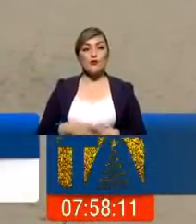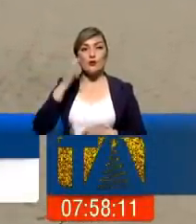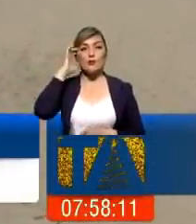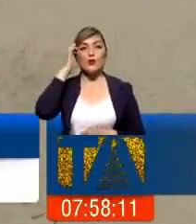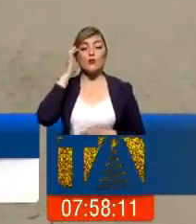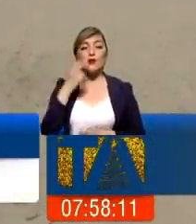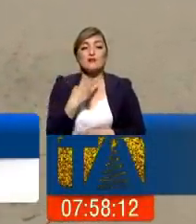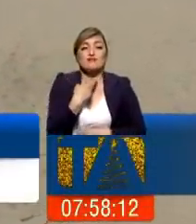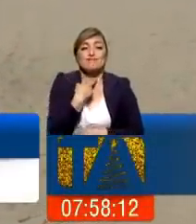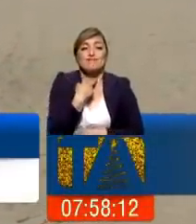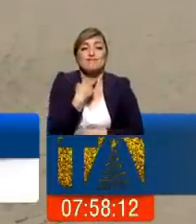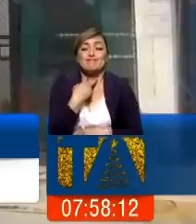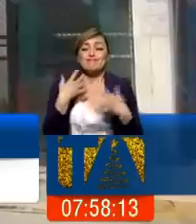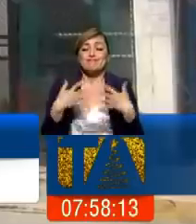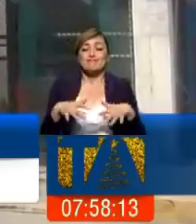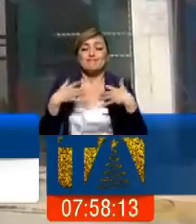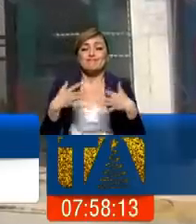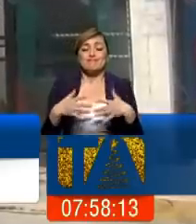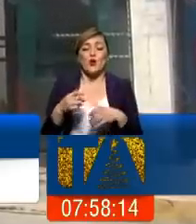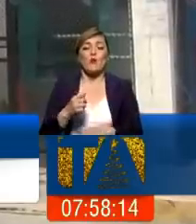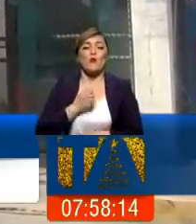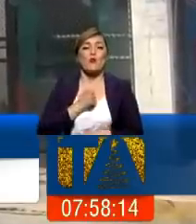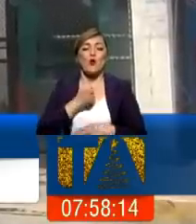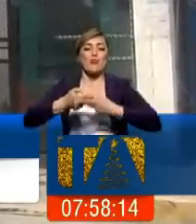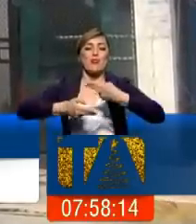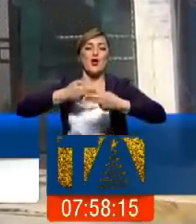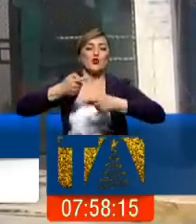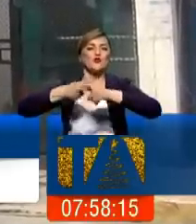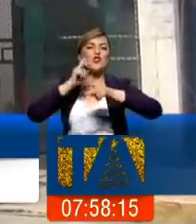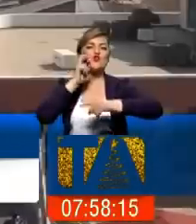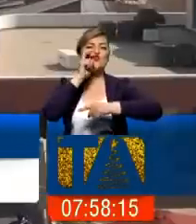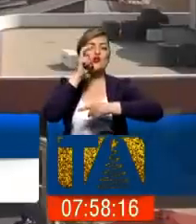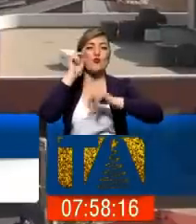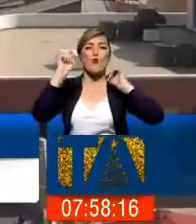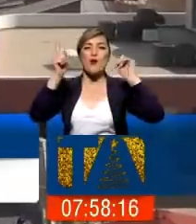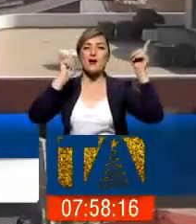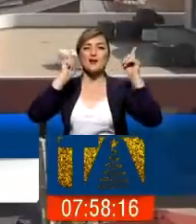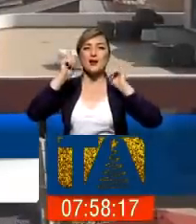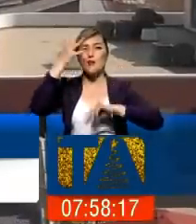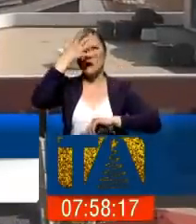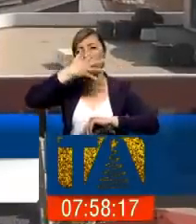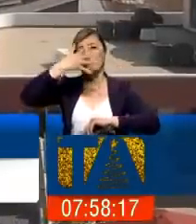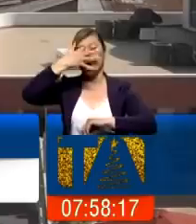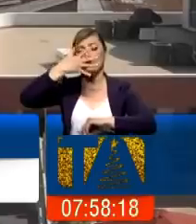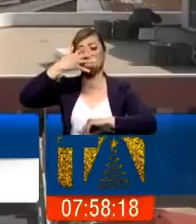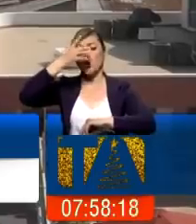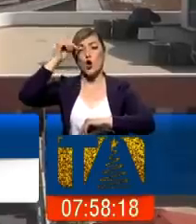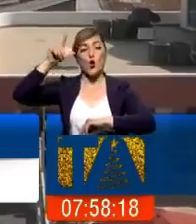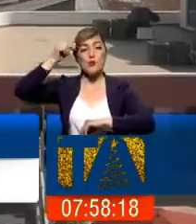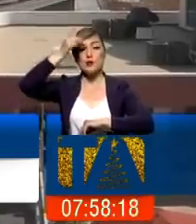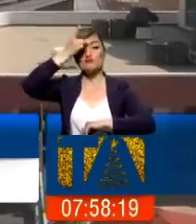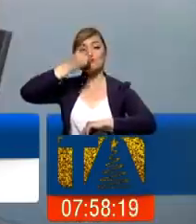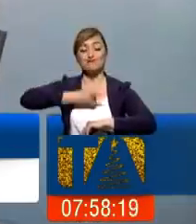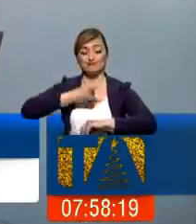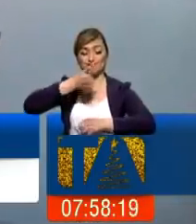Preocupados y hasta asustados se podría decir que están los operadores turísticos de Atacames en Esmeraldas. Esto tras las últimas medidas adoptadas por